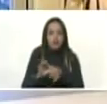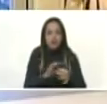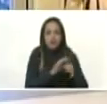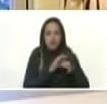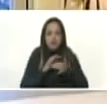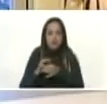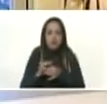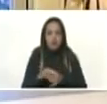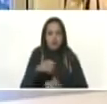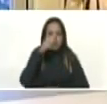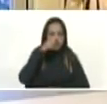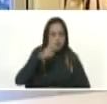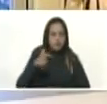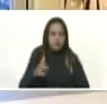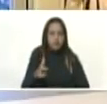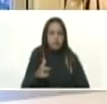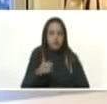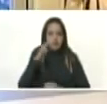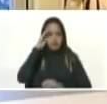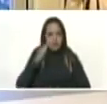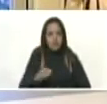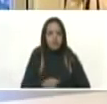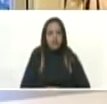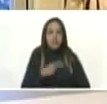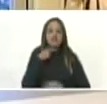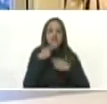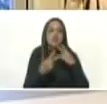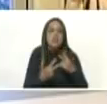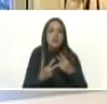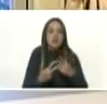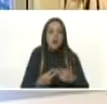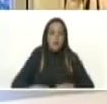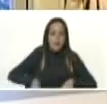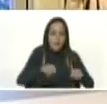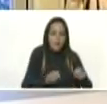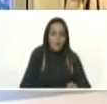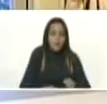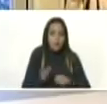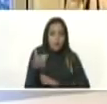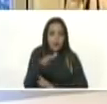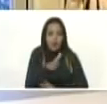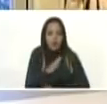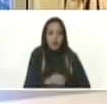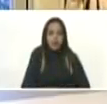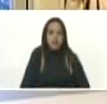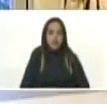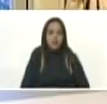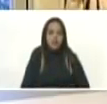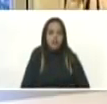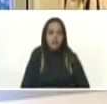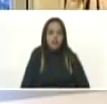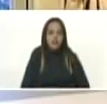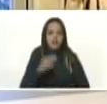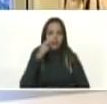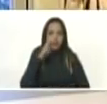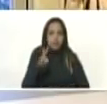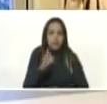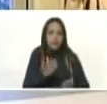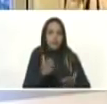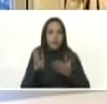Y el vocero de los pescadores, nuestro camarada Luis León. Vámonos directo a ver